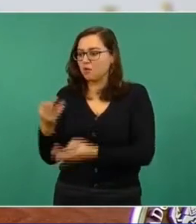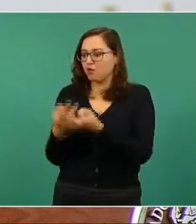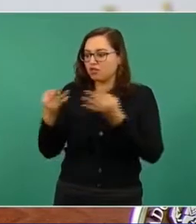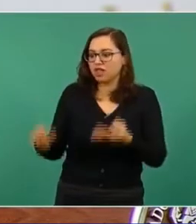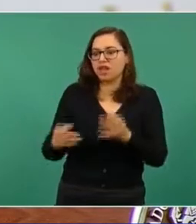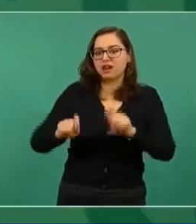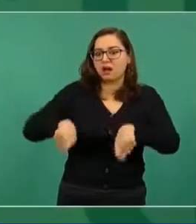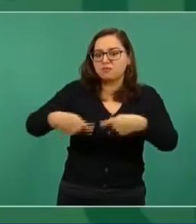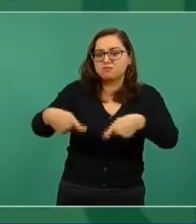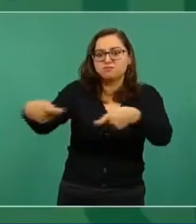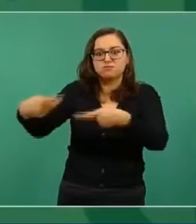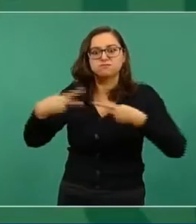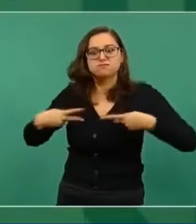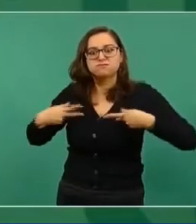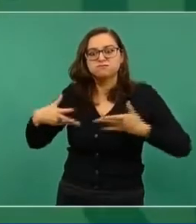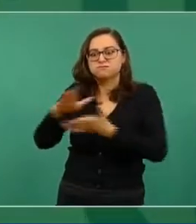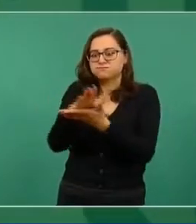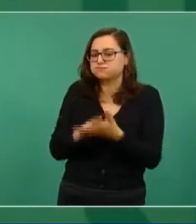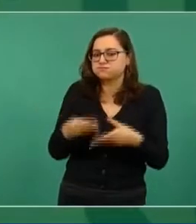El PAN